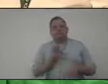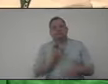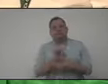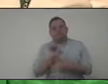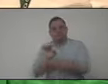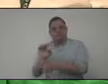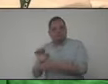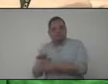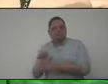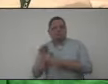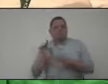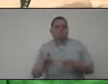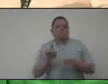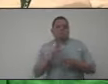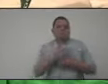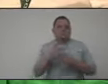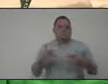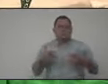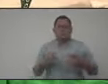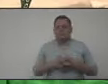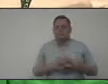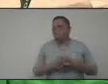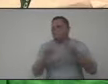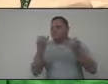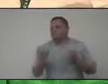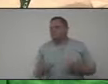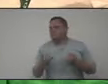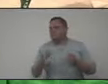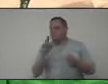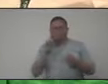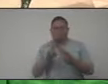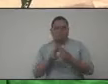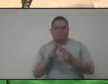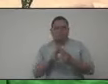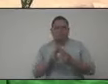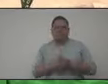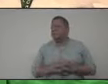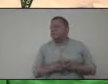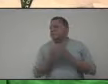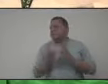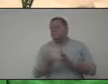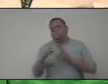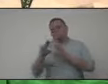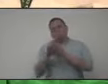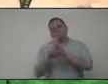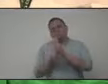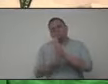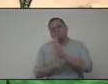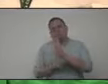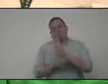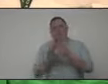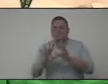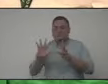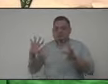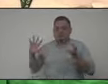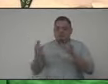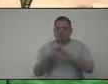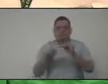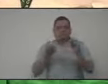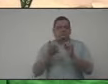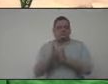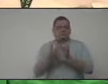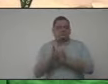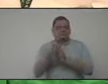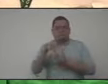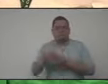entidades que tienen que ver con salud. Bueno, yo les voy a dar a conocer el reglamento de la audiencia pública de rendición de cuentas